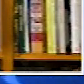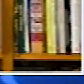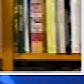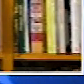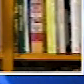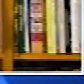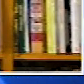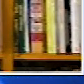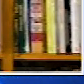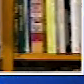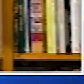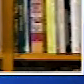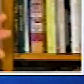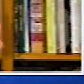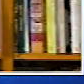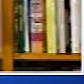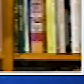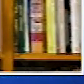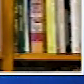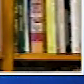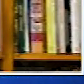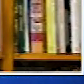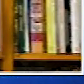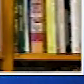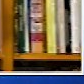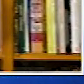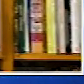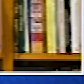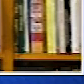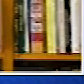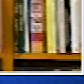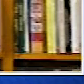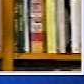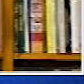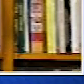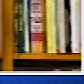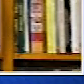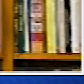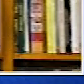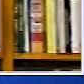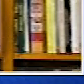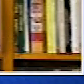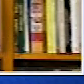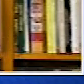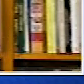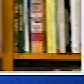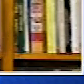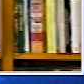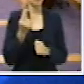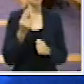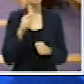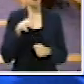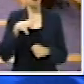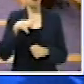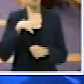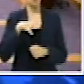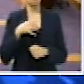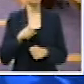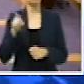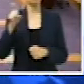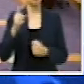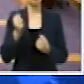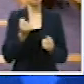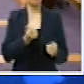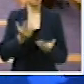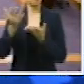pasado ya el INE había presentado una controversia constitucional ante la Suprema Corte respecto del